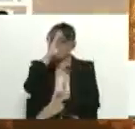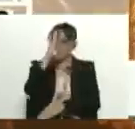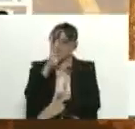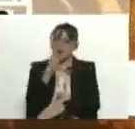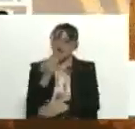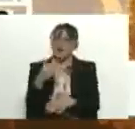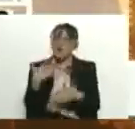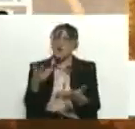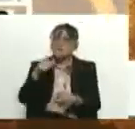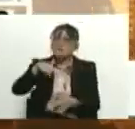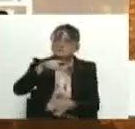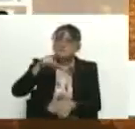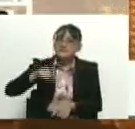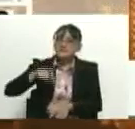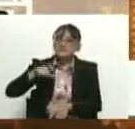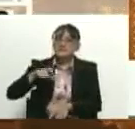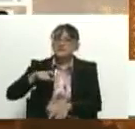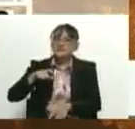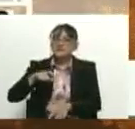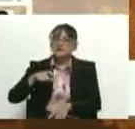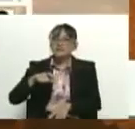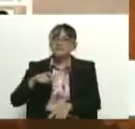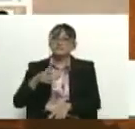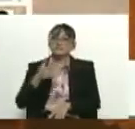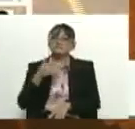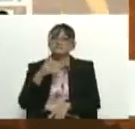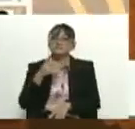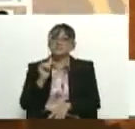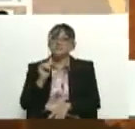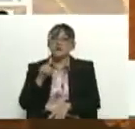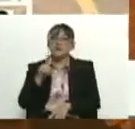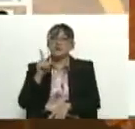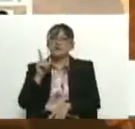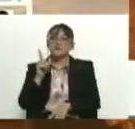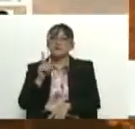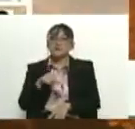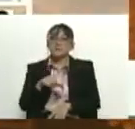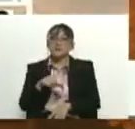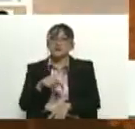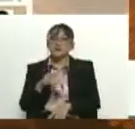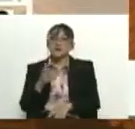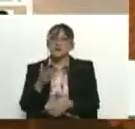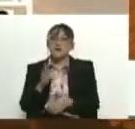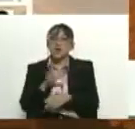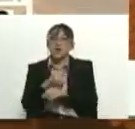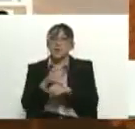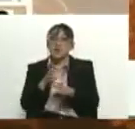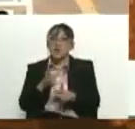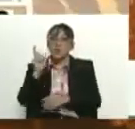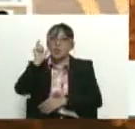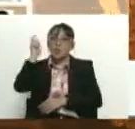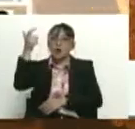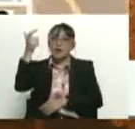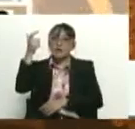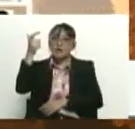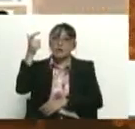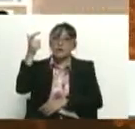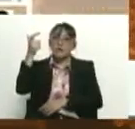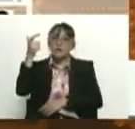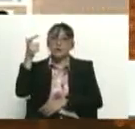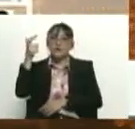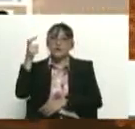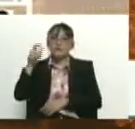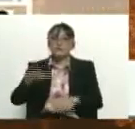las necesidades que se están presentando Y tenemos por supuesto también ya el gobernador de huárico hacía referencia